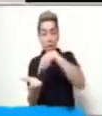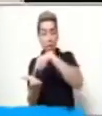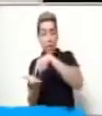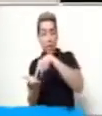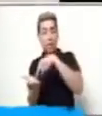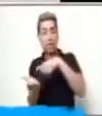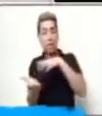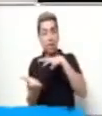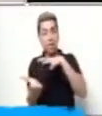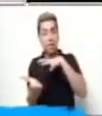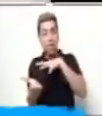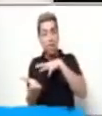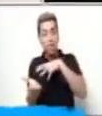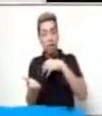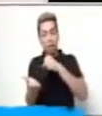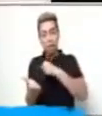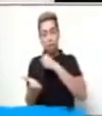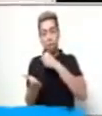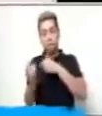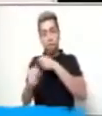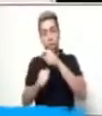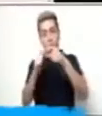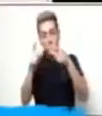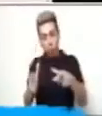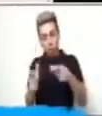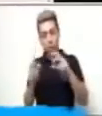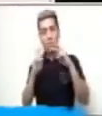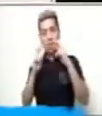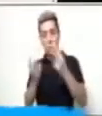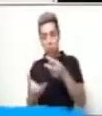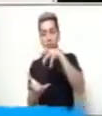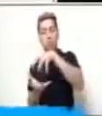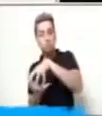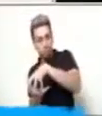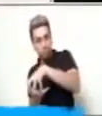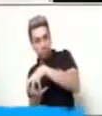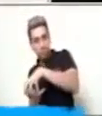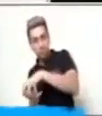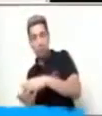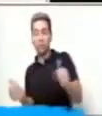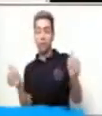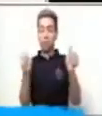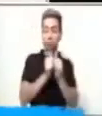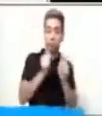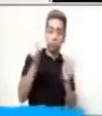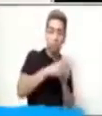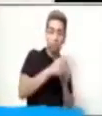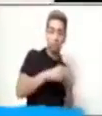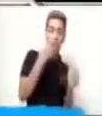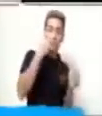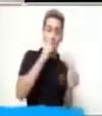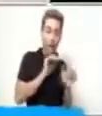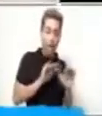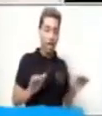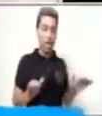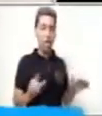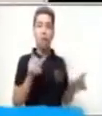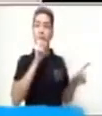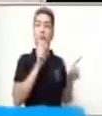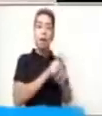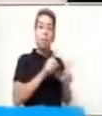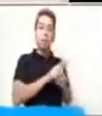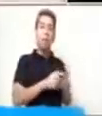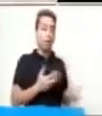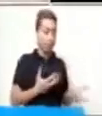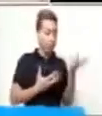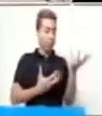encuentra una niña que también sostiene en sus manos otra verdura. Muy bien. Ya